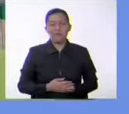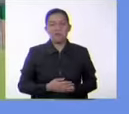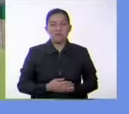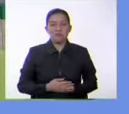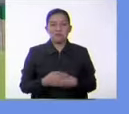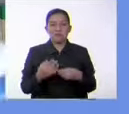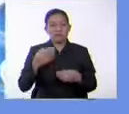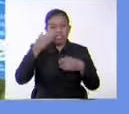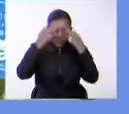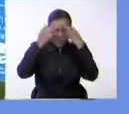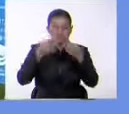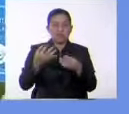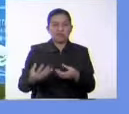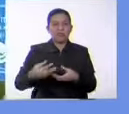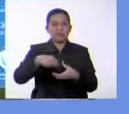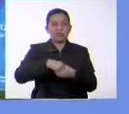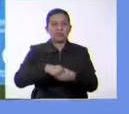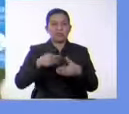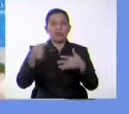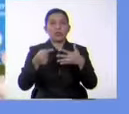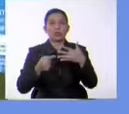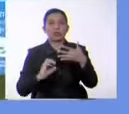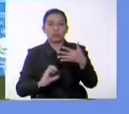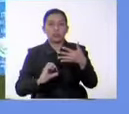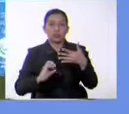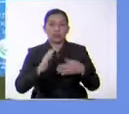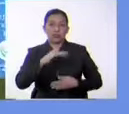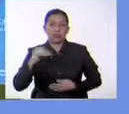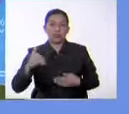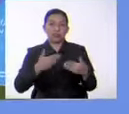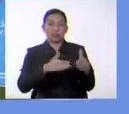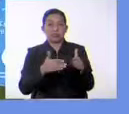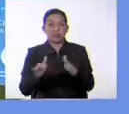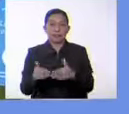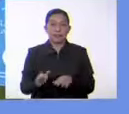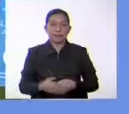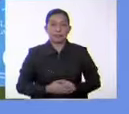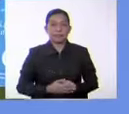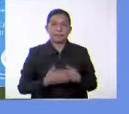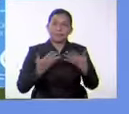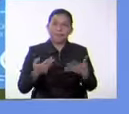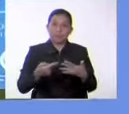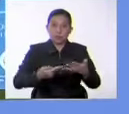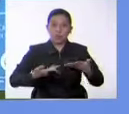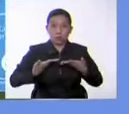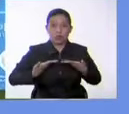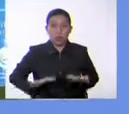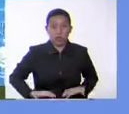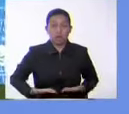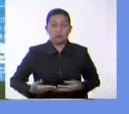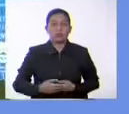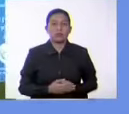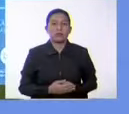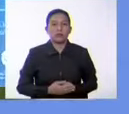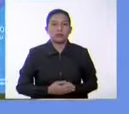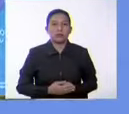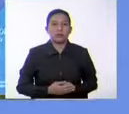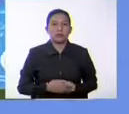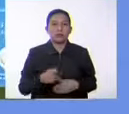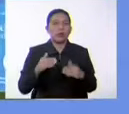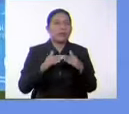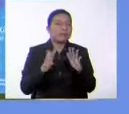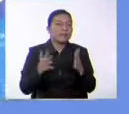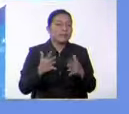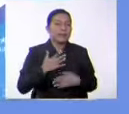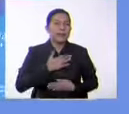incorporarlos a su Constitución de la República. Entonces los derechos humanos están en un plano de aspiración, en un